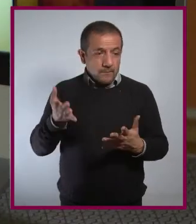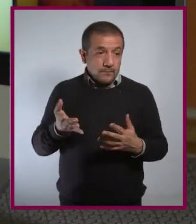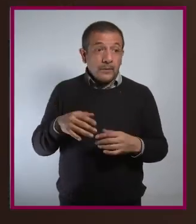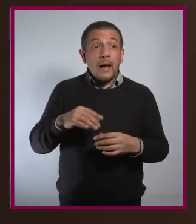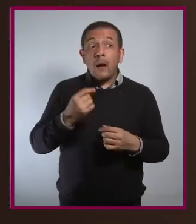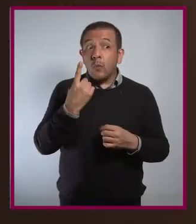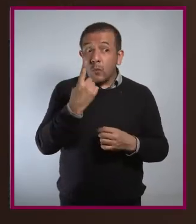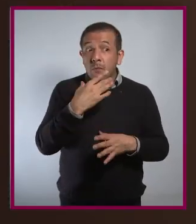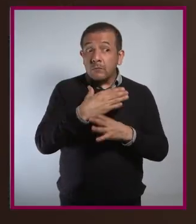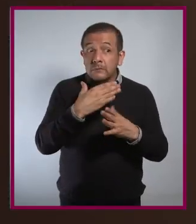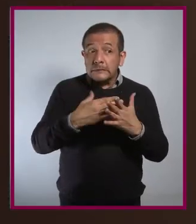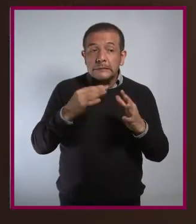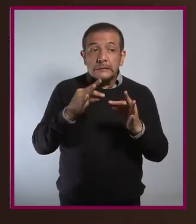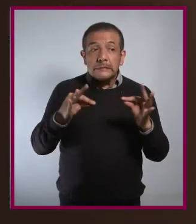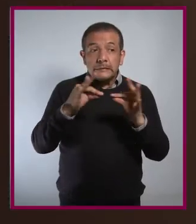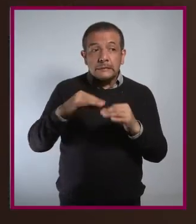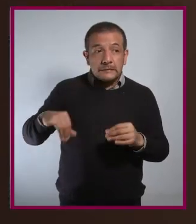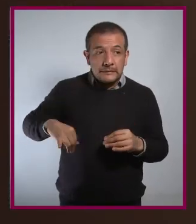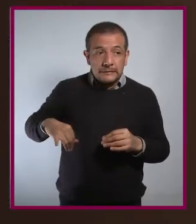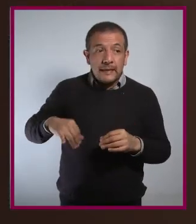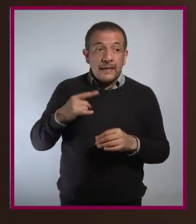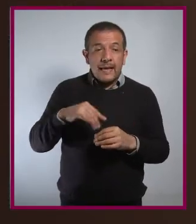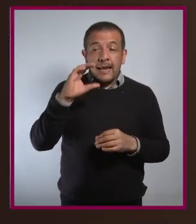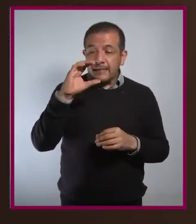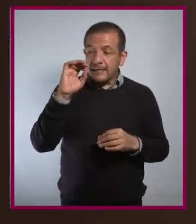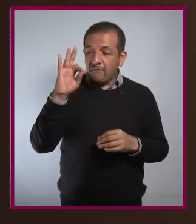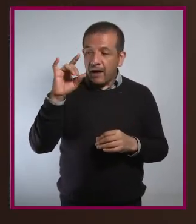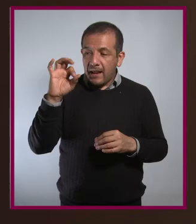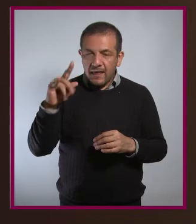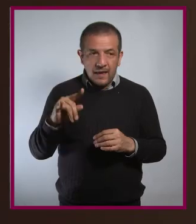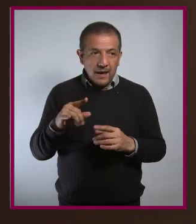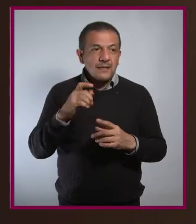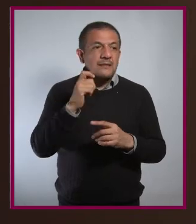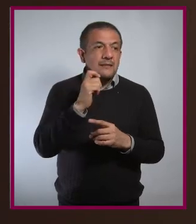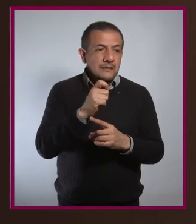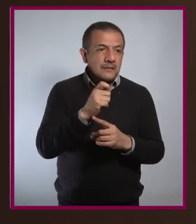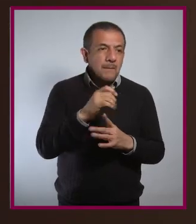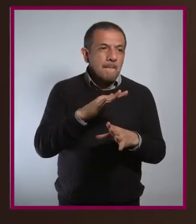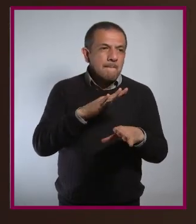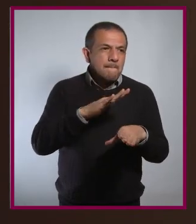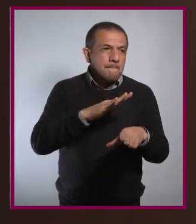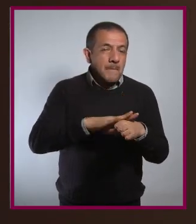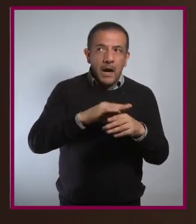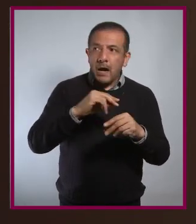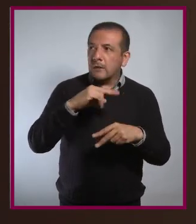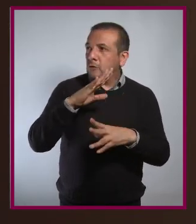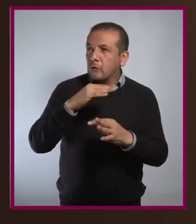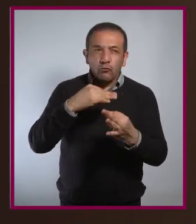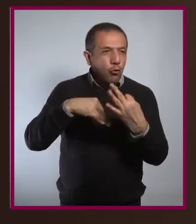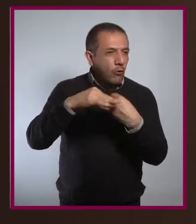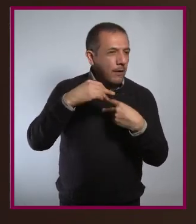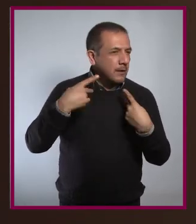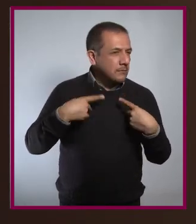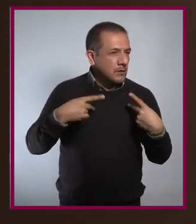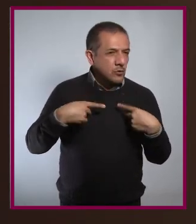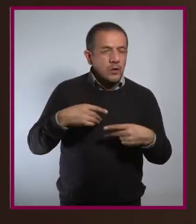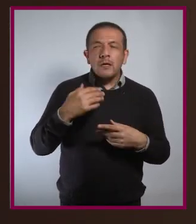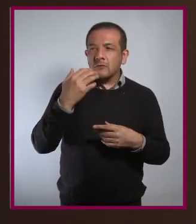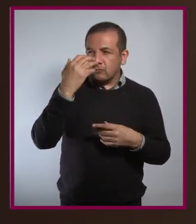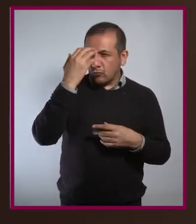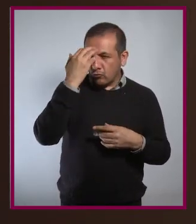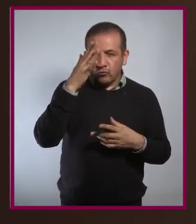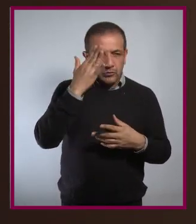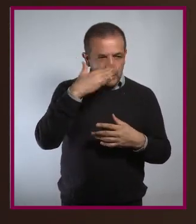cabeza. Algo interesante es que la cefalea tensional en general se considera como más universal, es decir, como que es un dolor